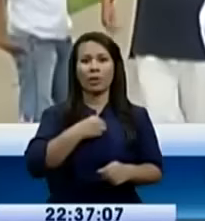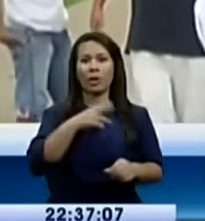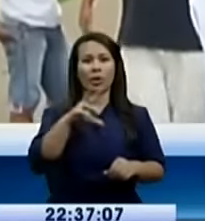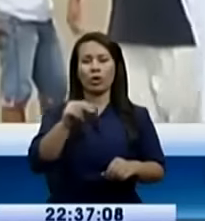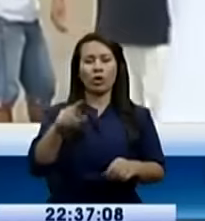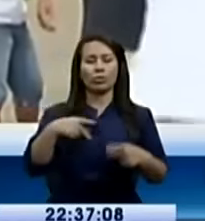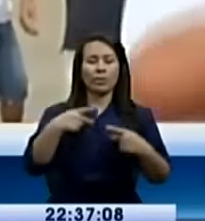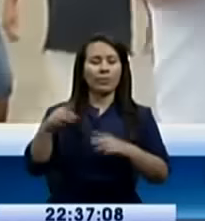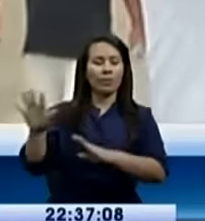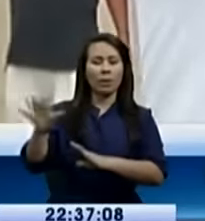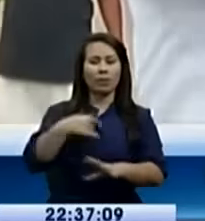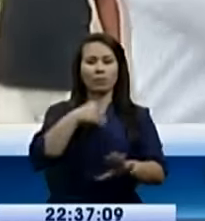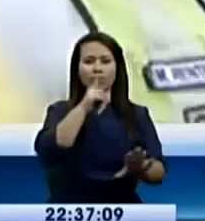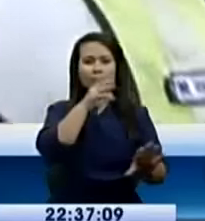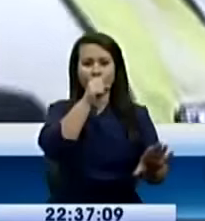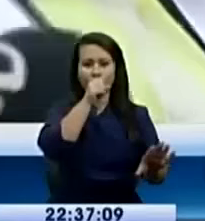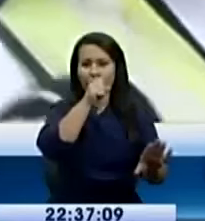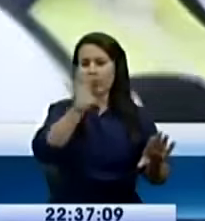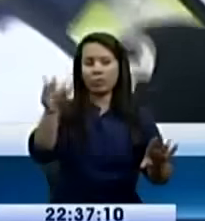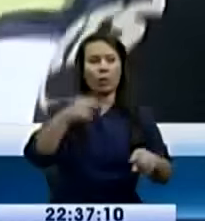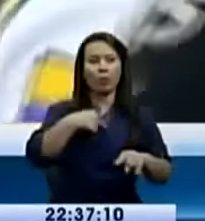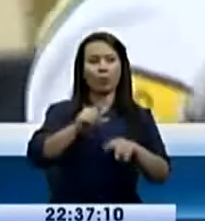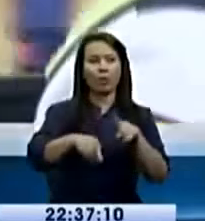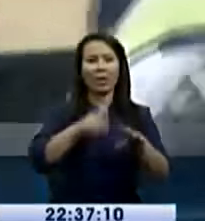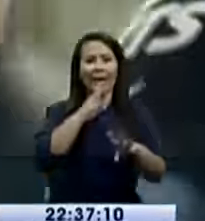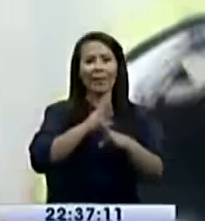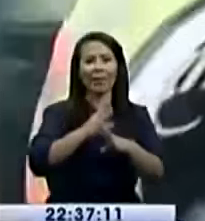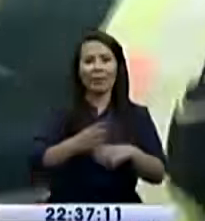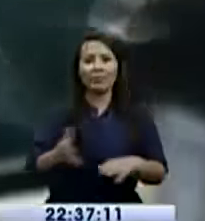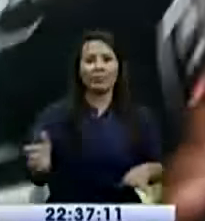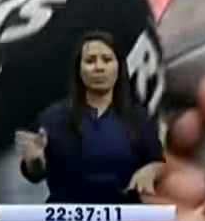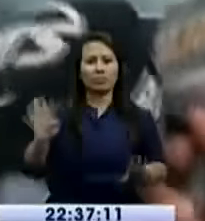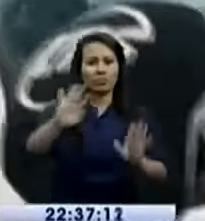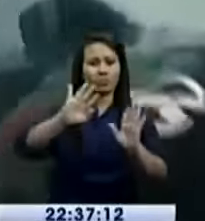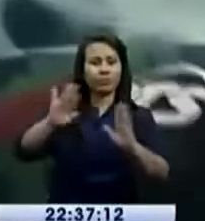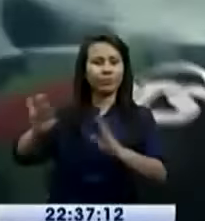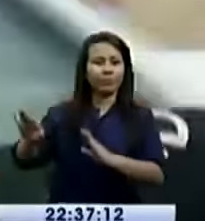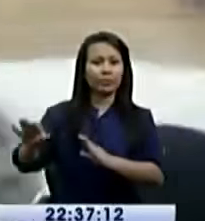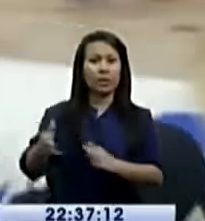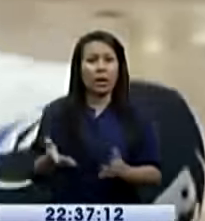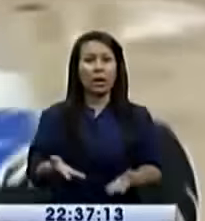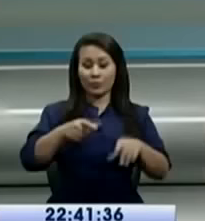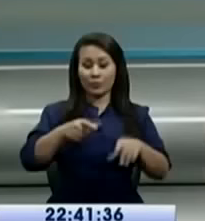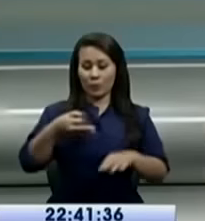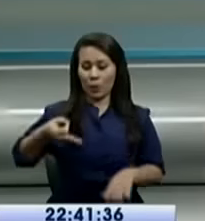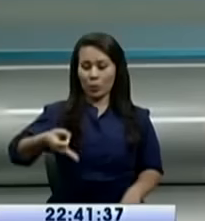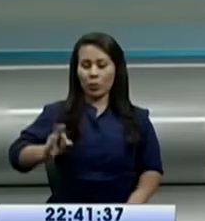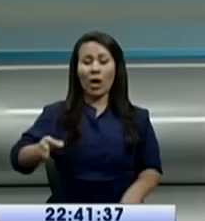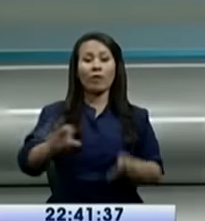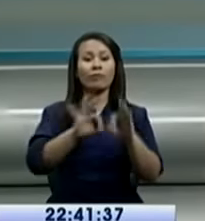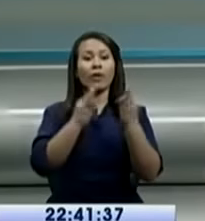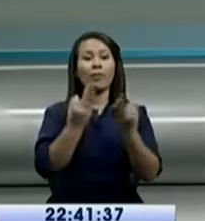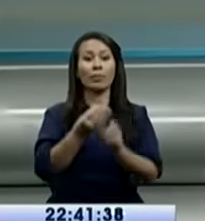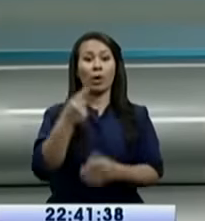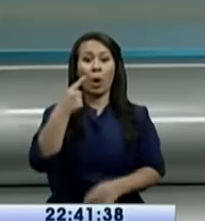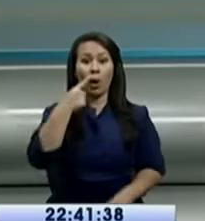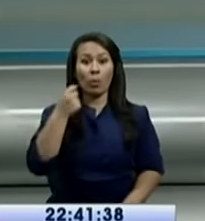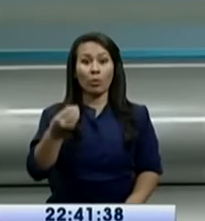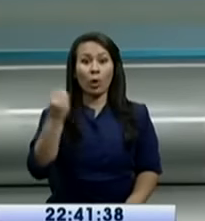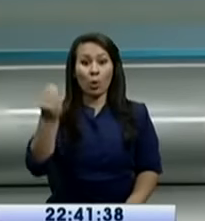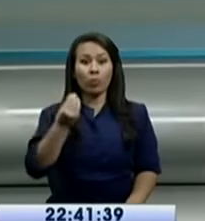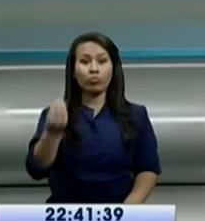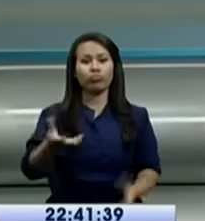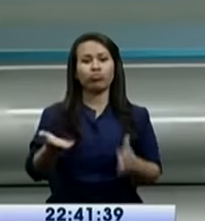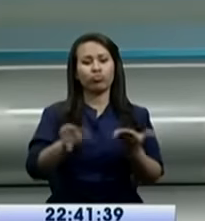sufrieron daños de consideración. Informó Ítalo Ruiz. Familiares de un joven que falleció tras